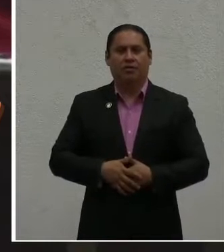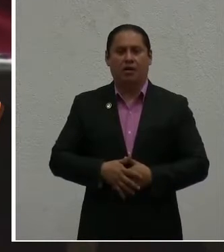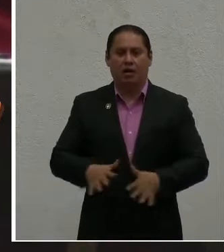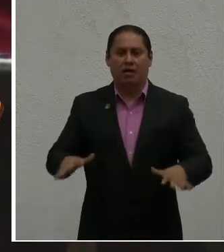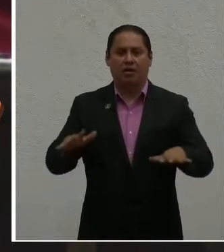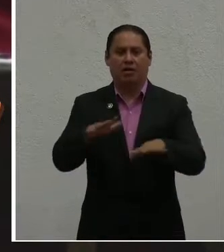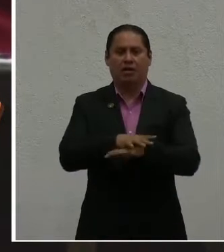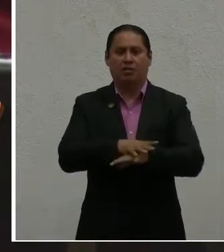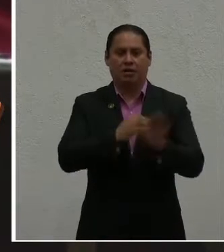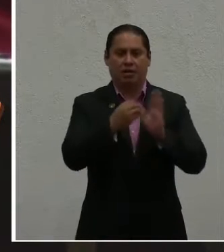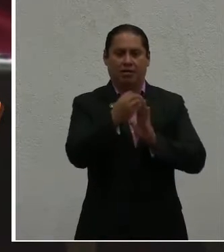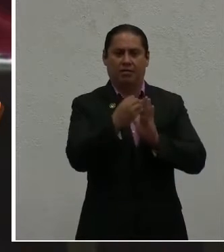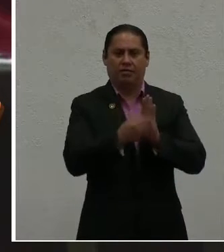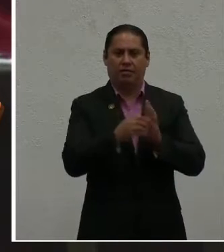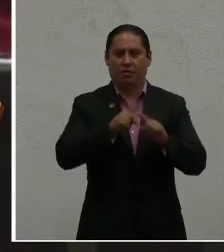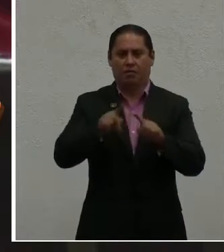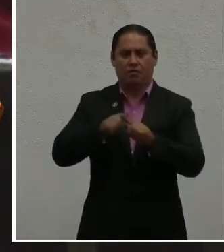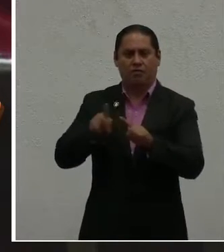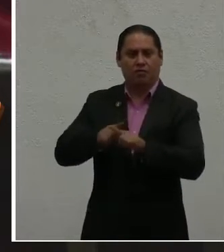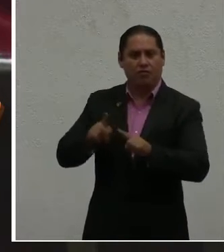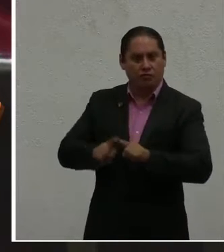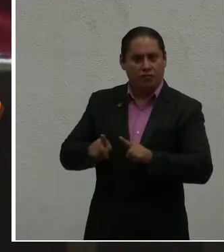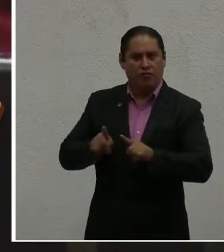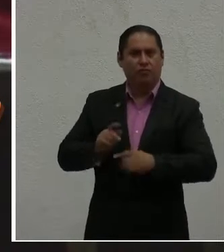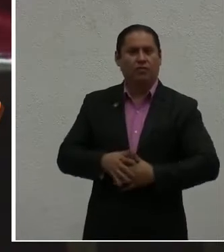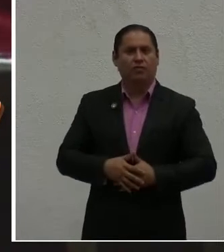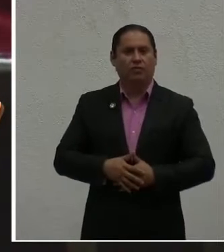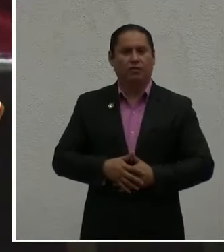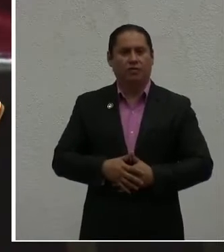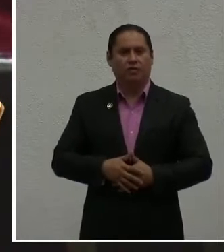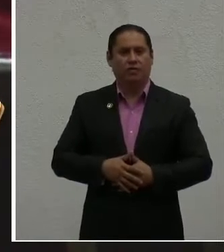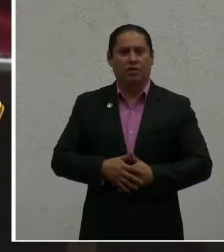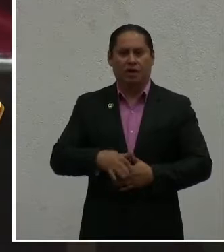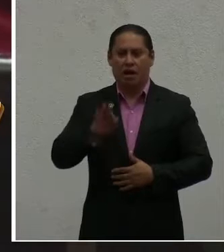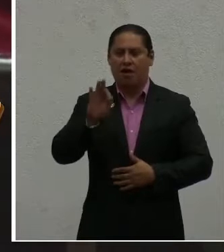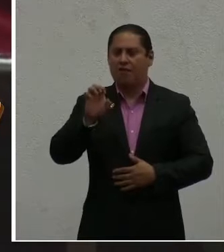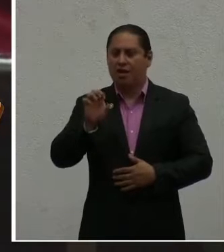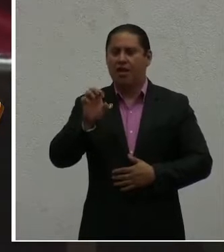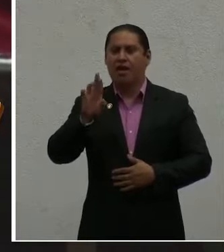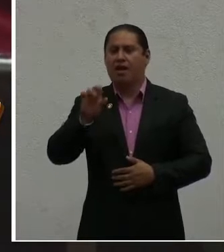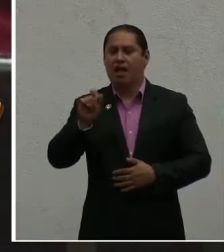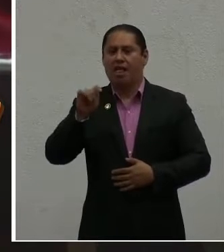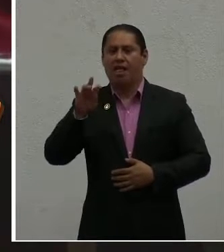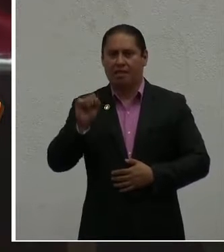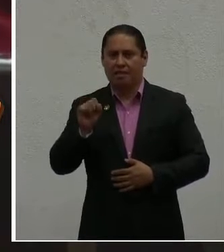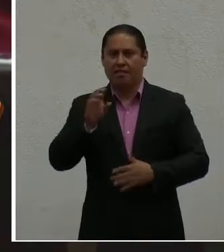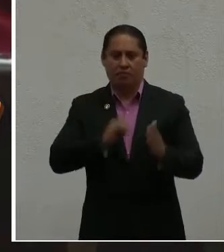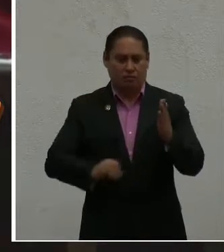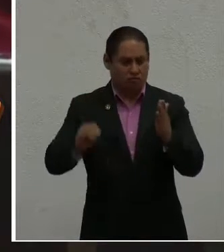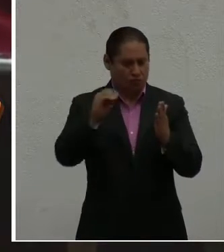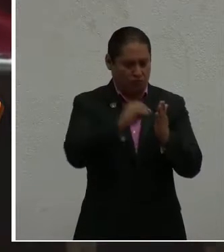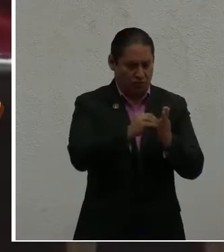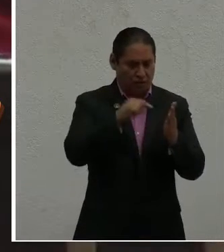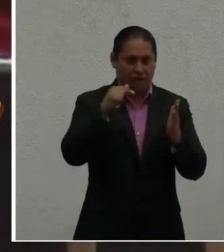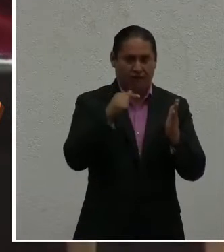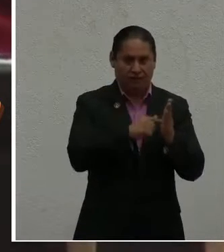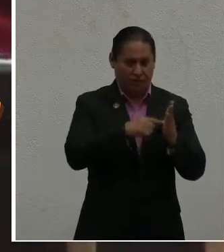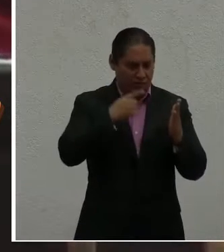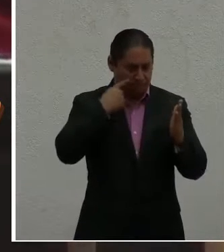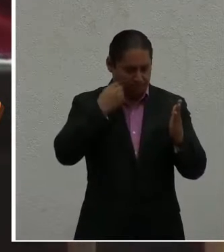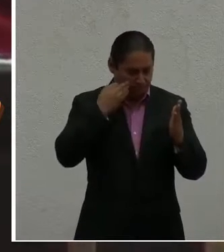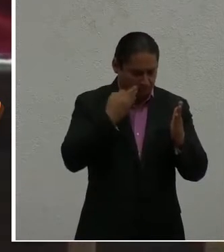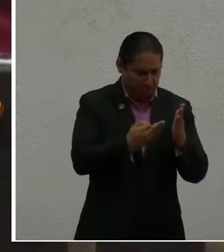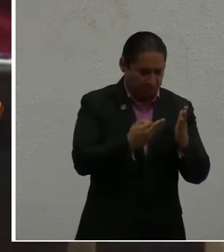reforman y adicionan diversas disposiciones a la Fe de Ratas, visible en el periódico oficial del